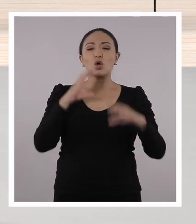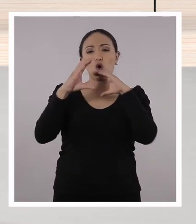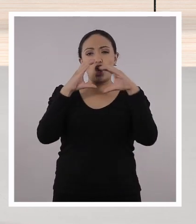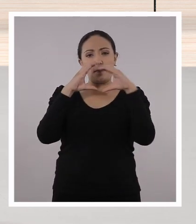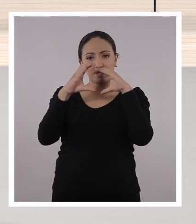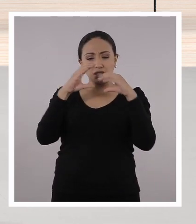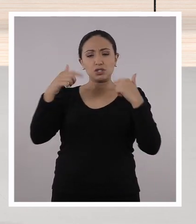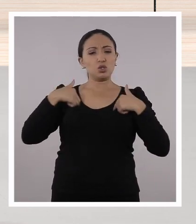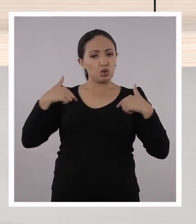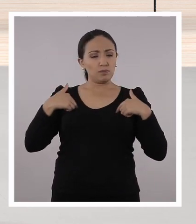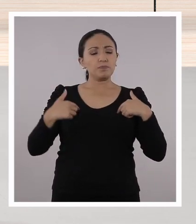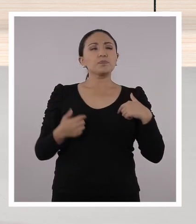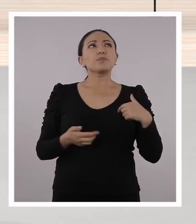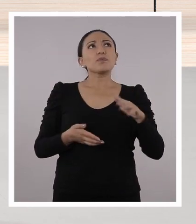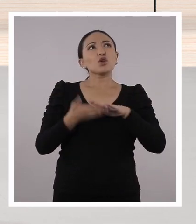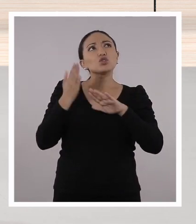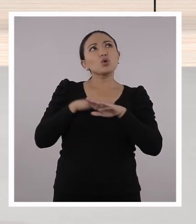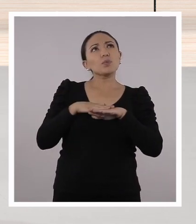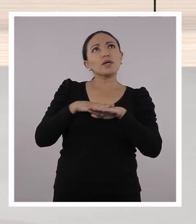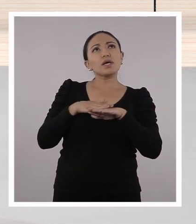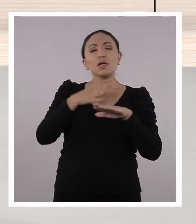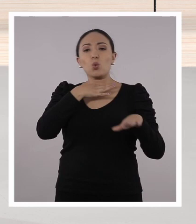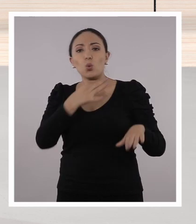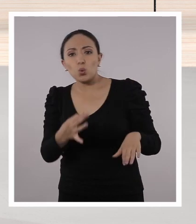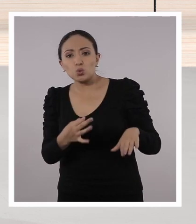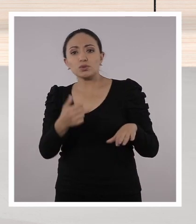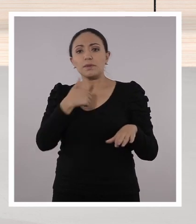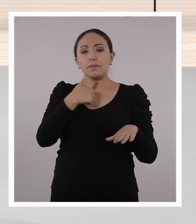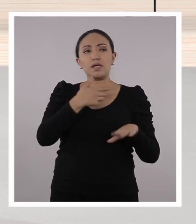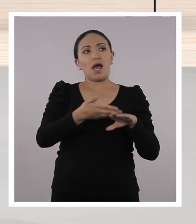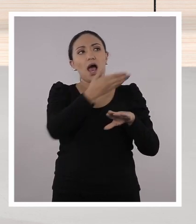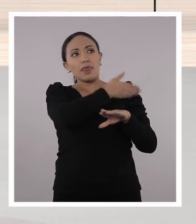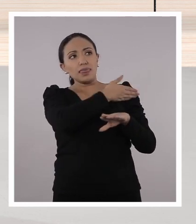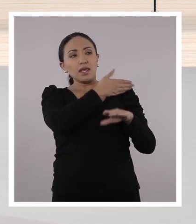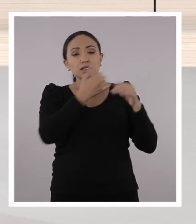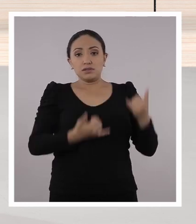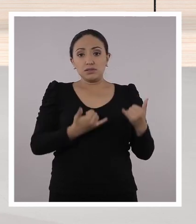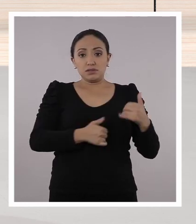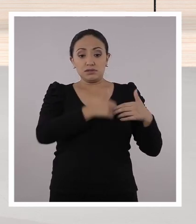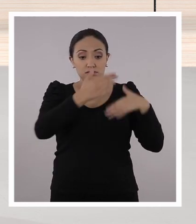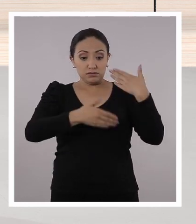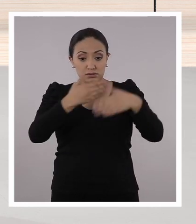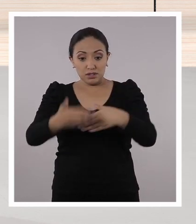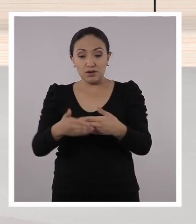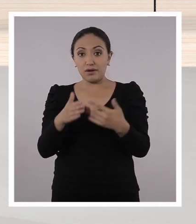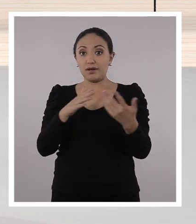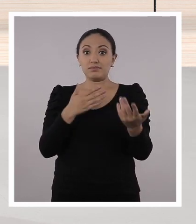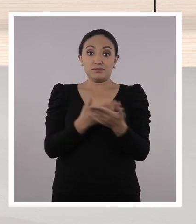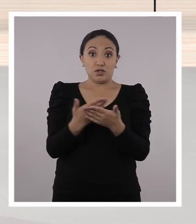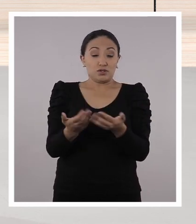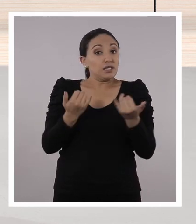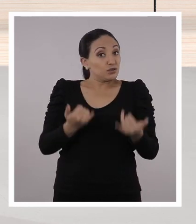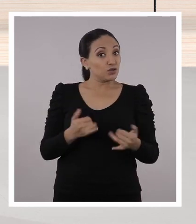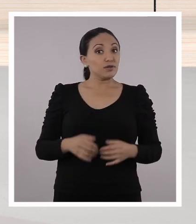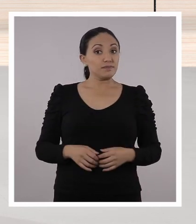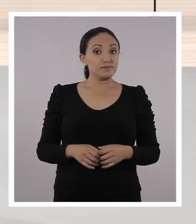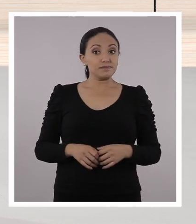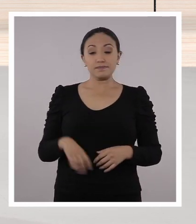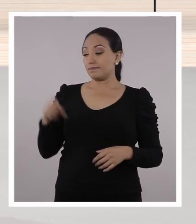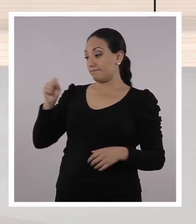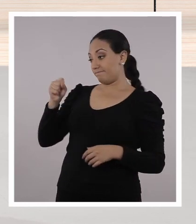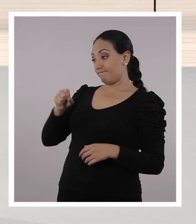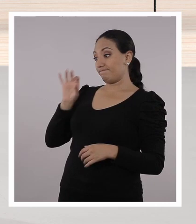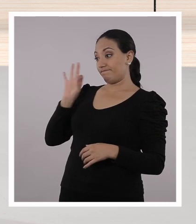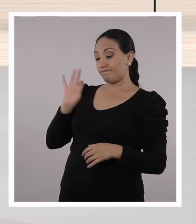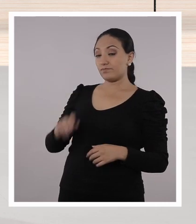un poquito sobre qué es lo que nos gusta en el pasado y cómo terminamos haciendo las cosas que hacemos ahora. Muy